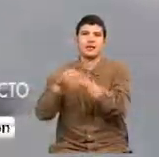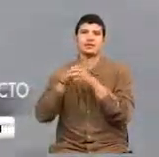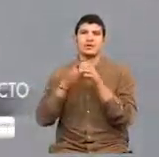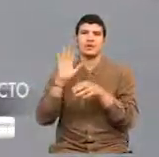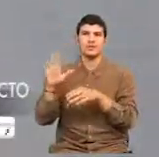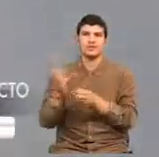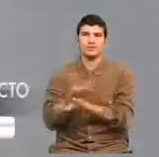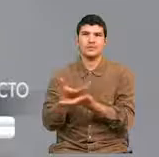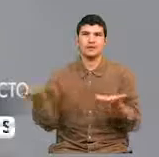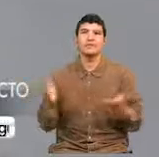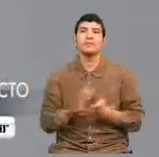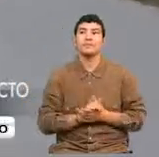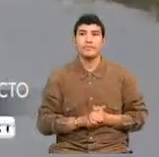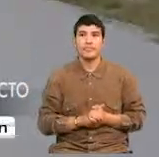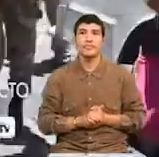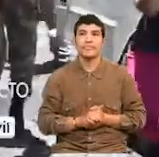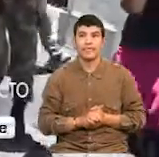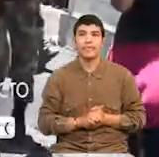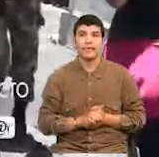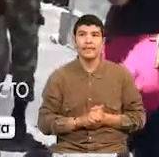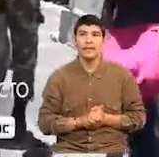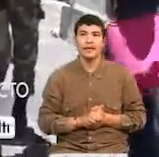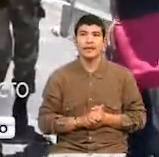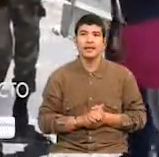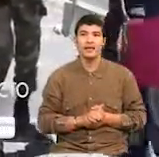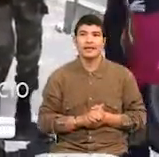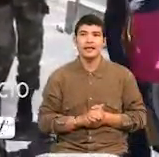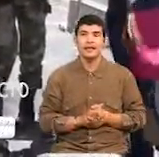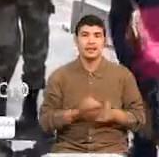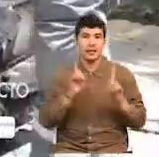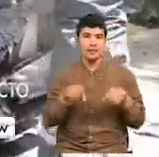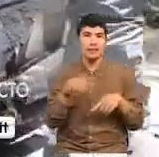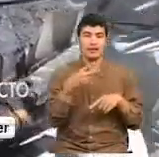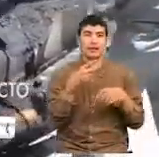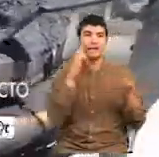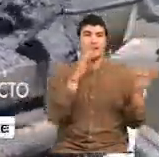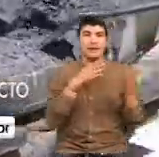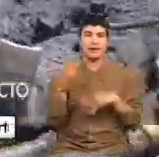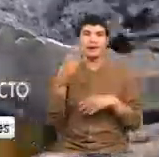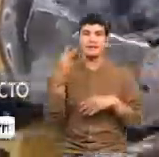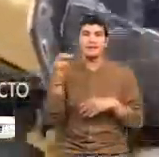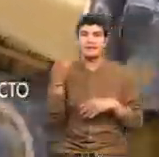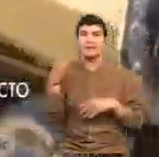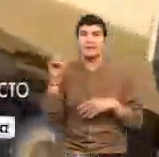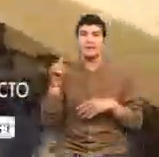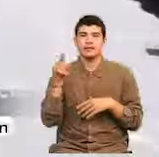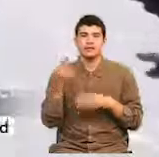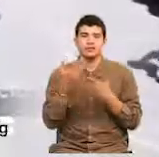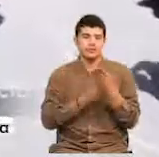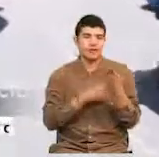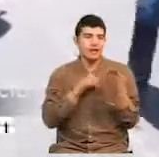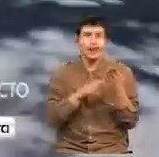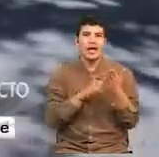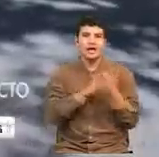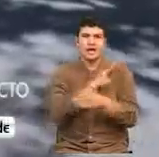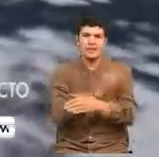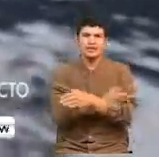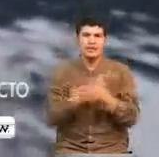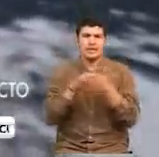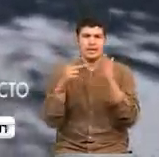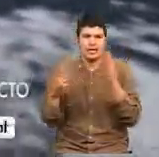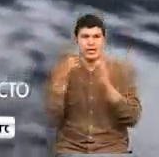región. Con la transformación se busca fortalecer en el marco igualmente del Plan 2030, hoja de ruta de la institución en sus capacidades técnicas, tecnológicas,